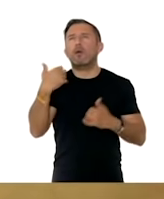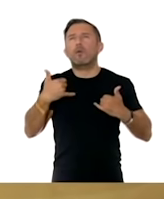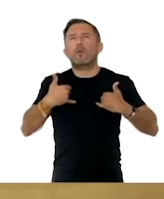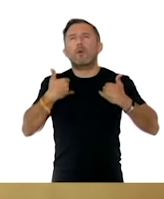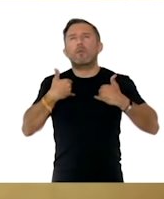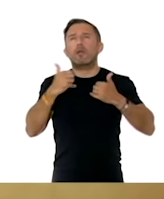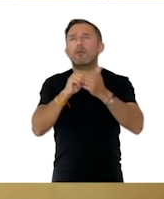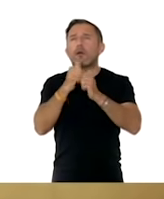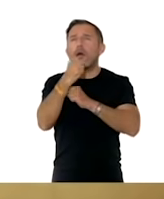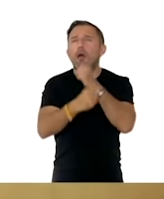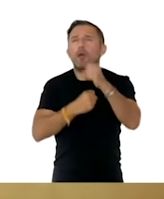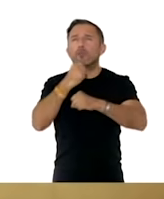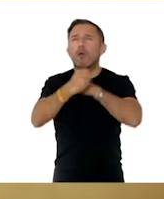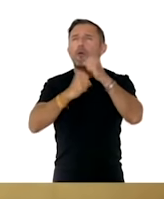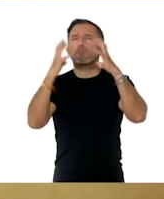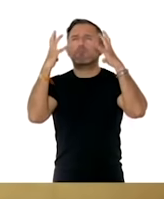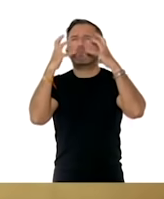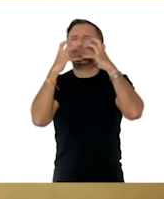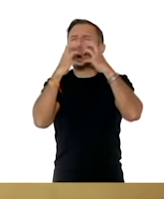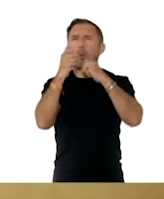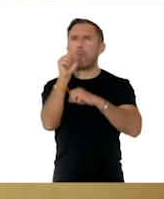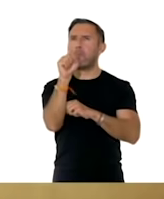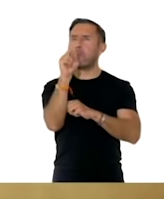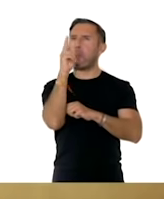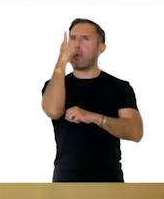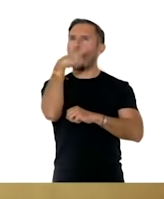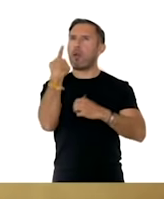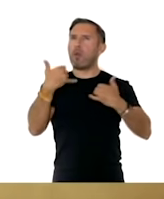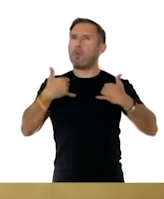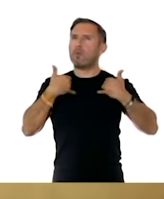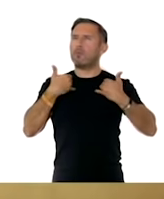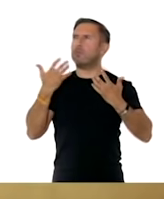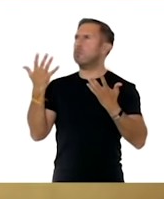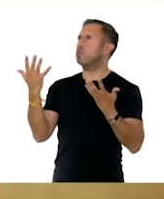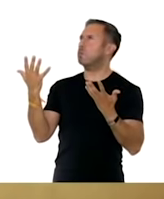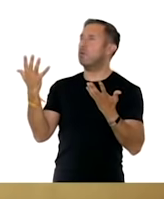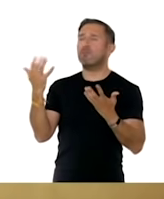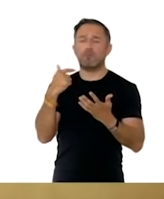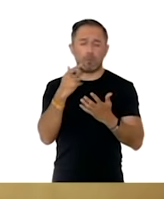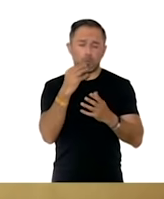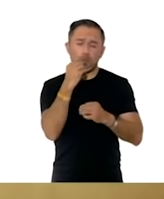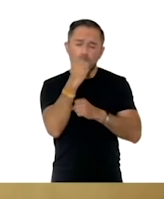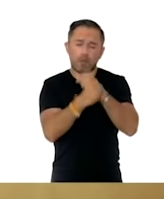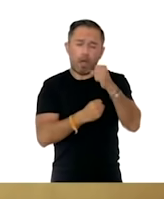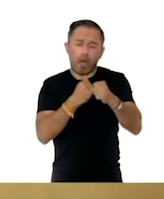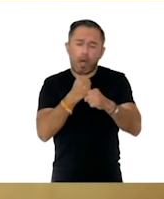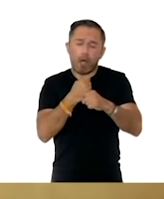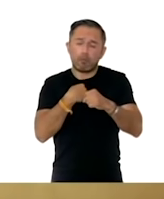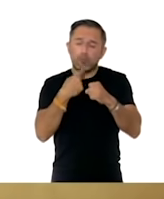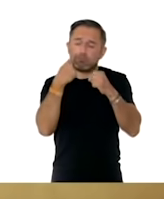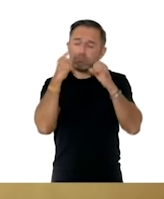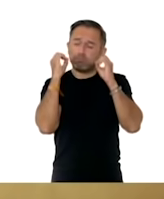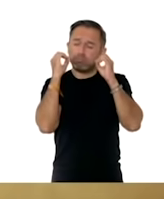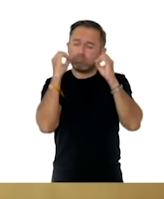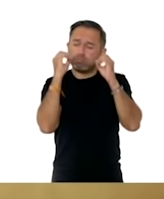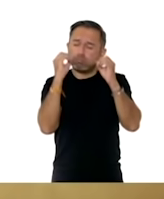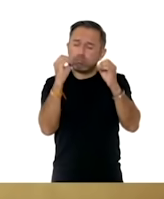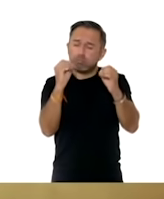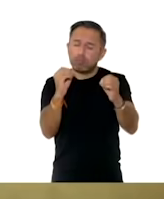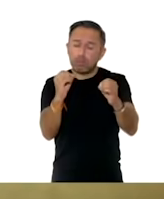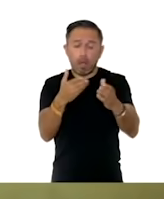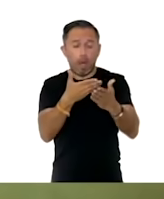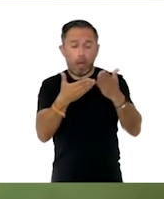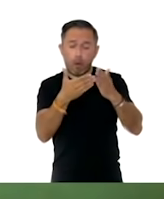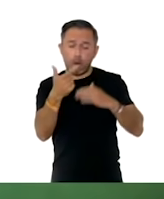Baish tunkuyali, tene. Soku yuchtal main wili. Soka mansi ku habi lo. Le ten